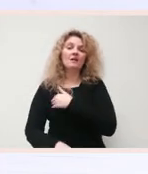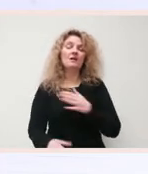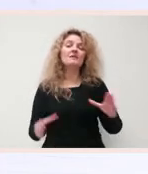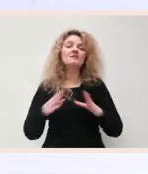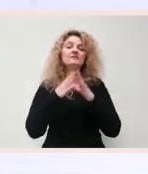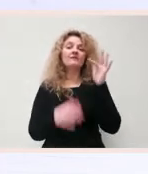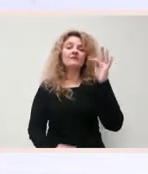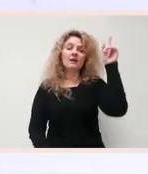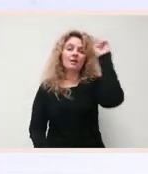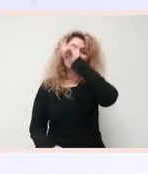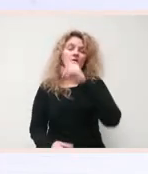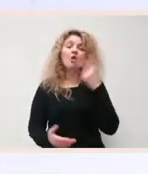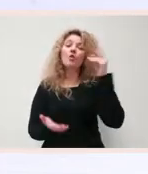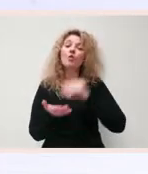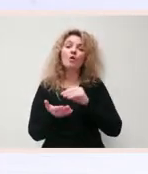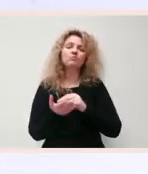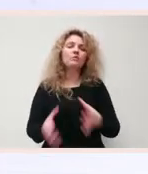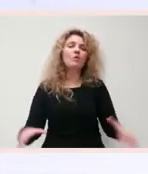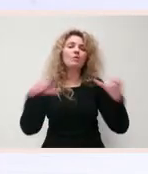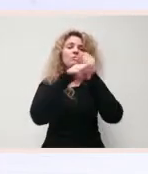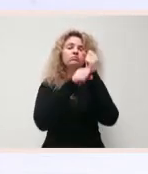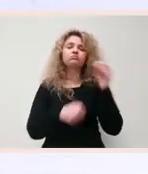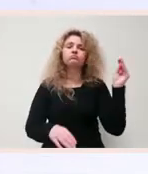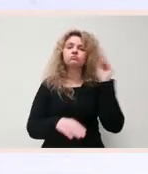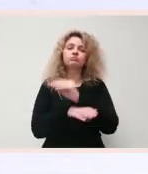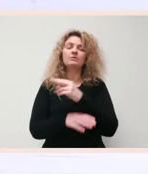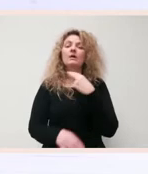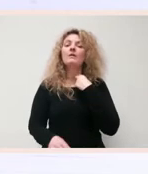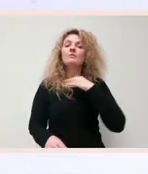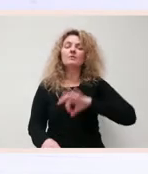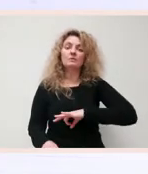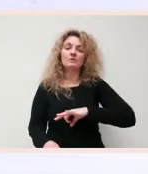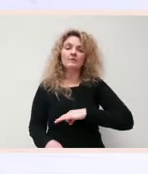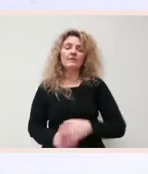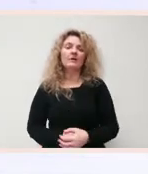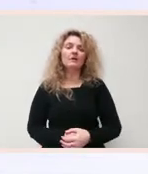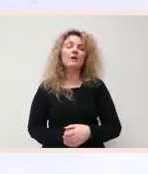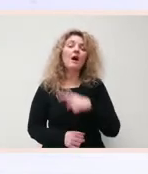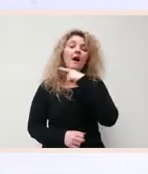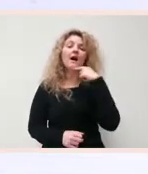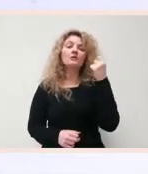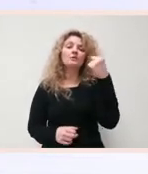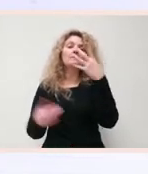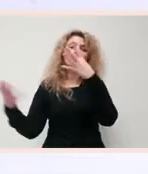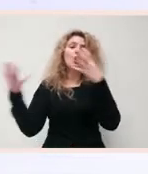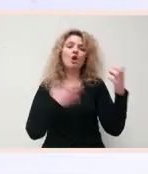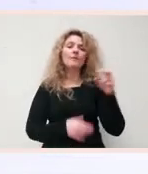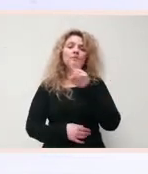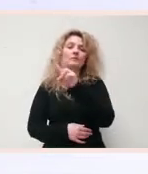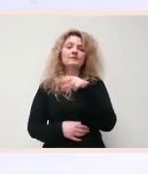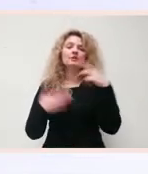Real Academia de San Fernando de Madrid. Tamén por dúas ocasións vai recibir unha bolsa de estudos da Deputación de Pontevedra no